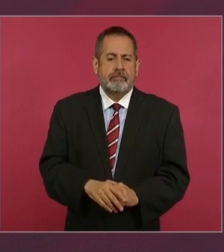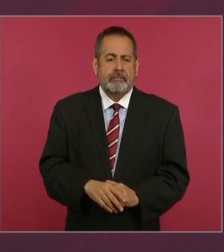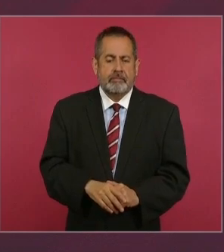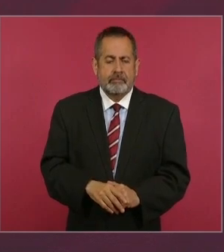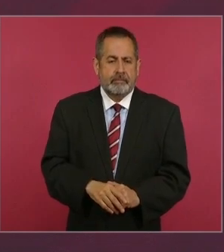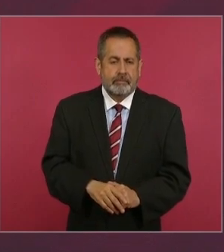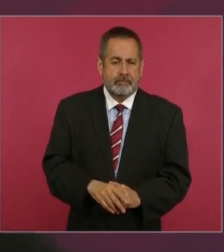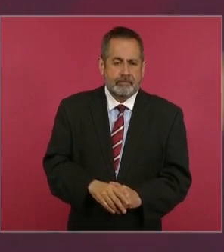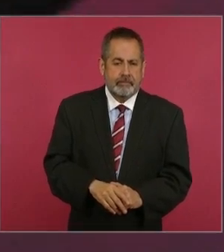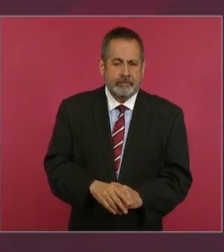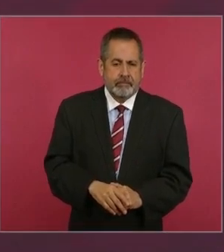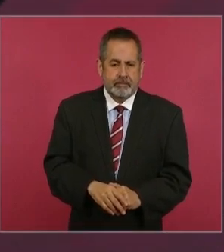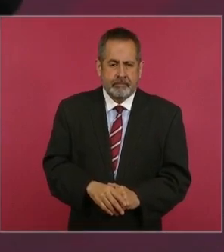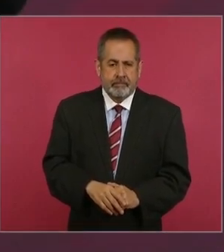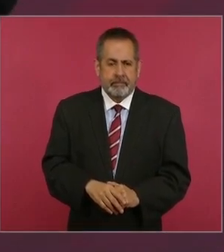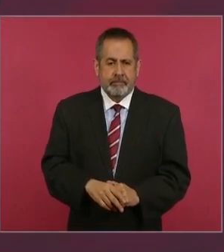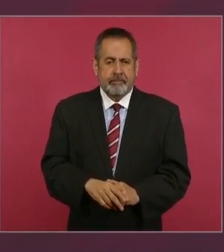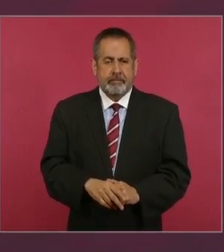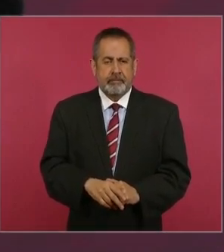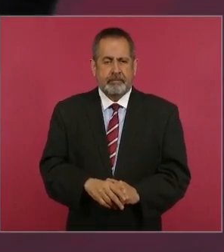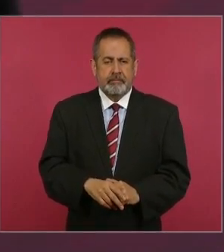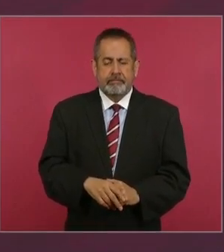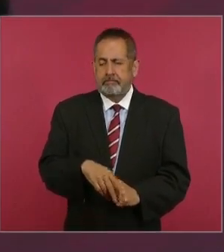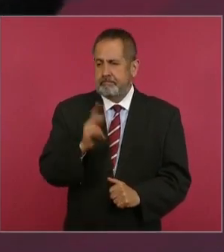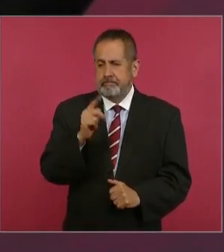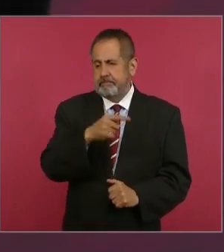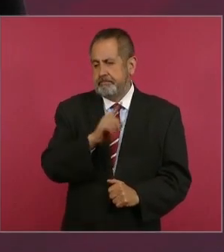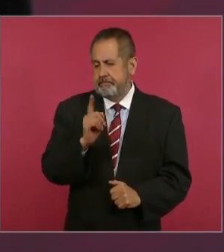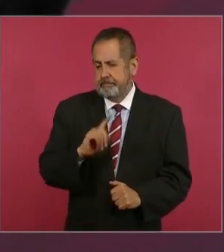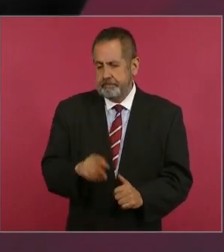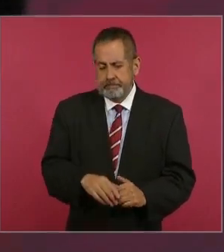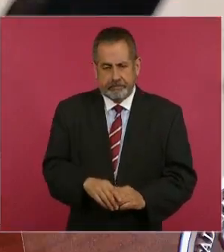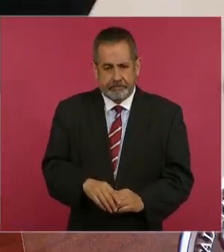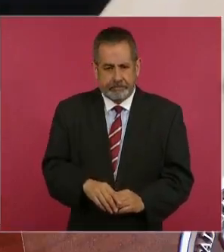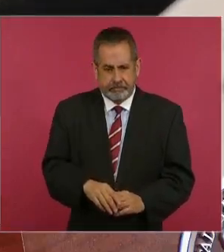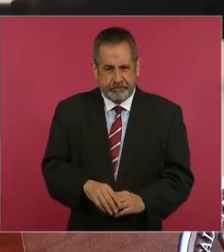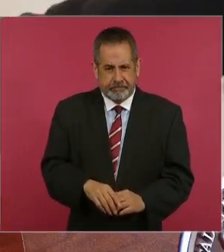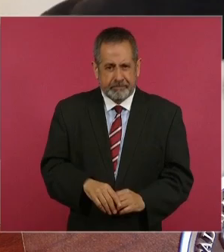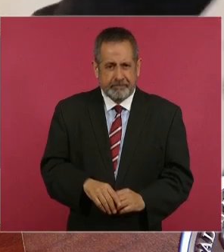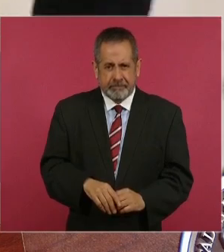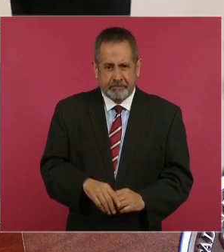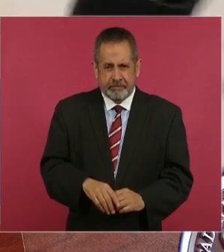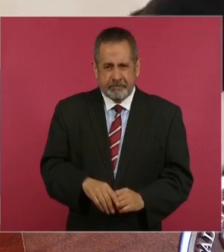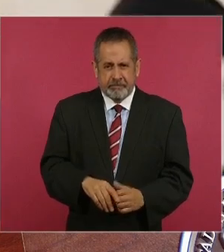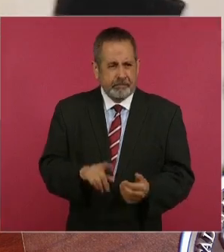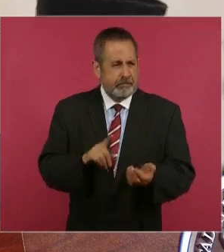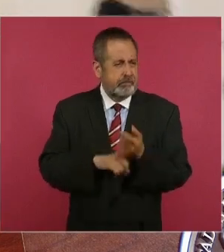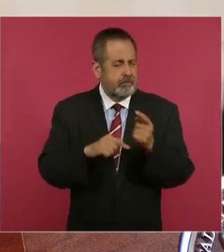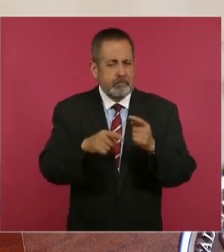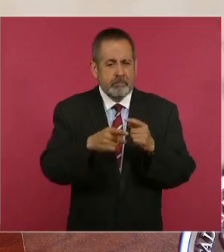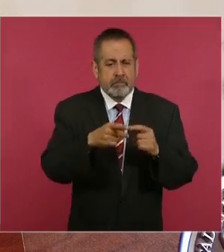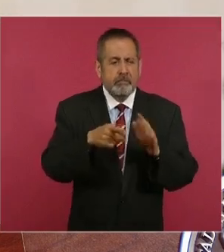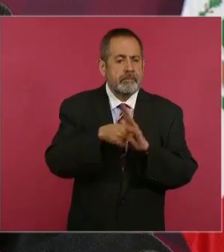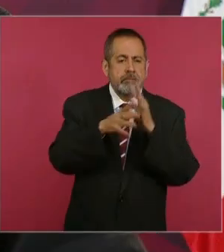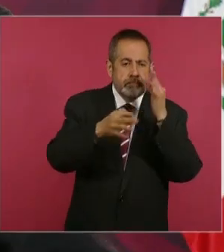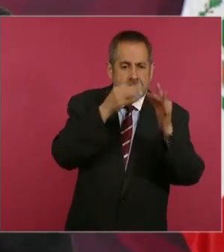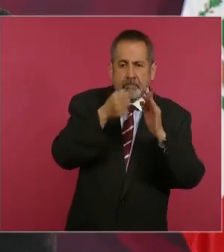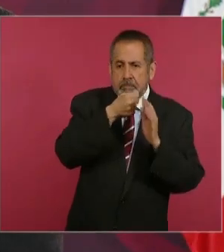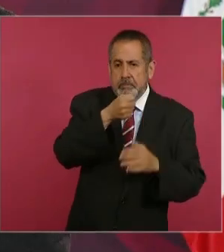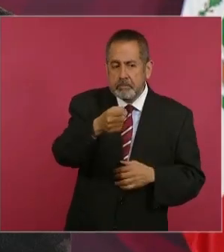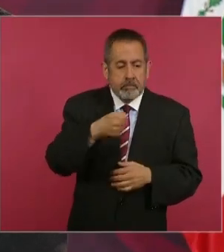tranquilidad pero no es el que va a cubrir no lo